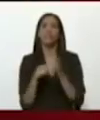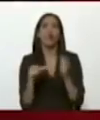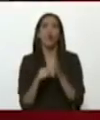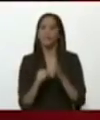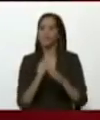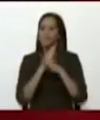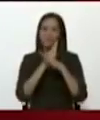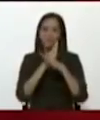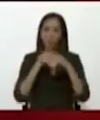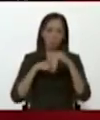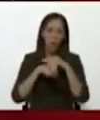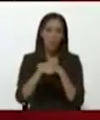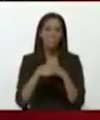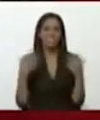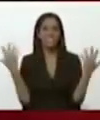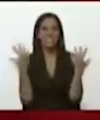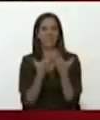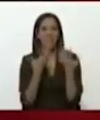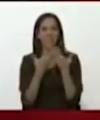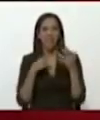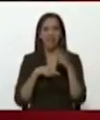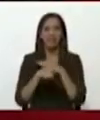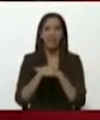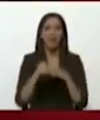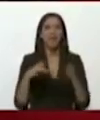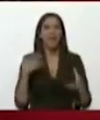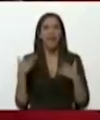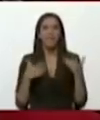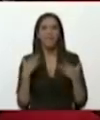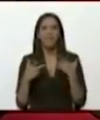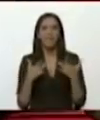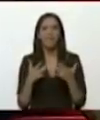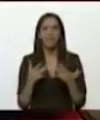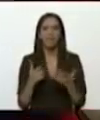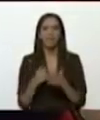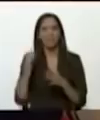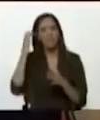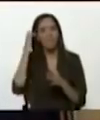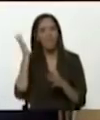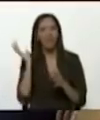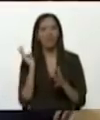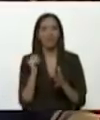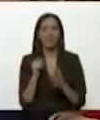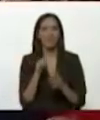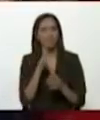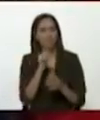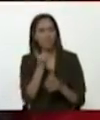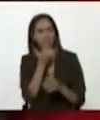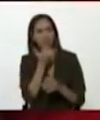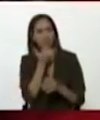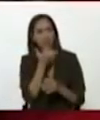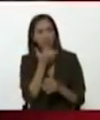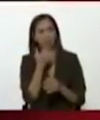dejaron entrar. Y él peleaba por entrar a un acto, creo que era, si no me equivoco,